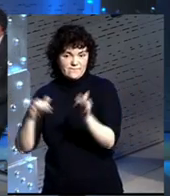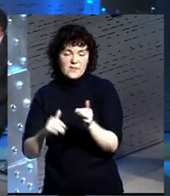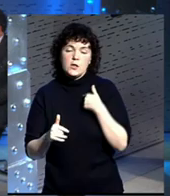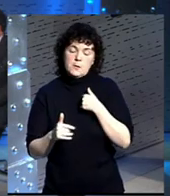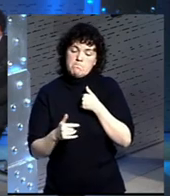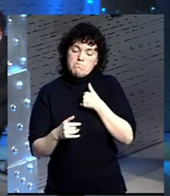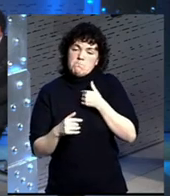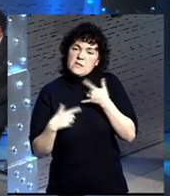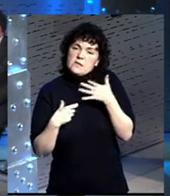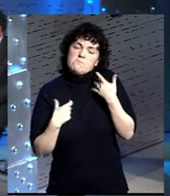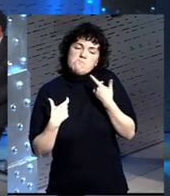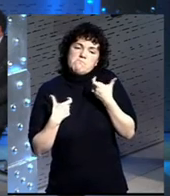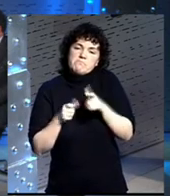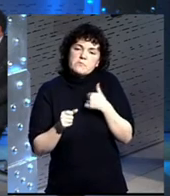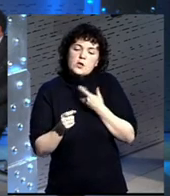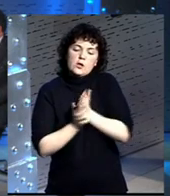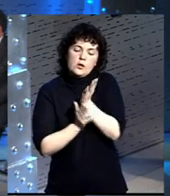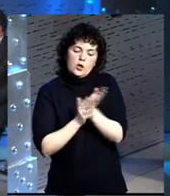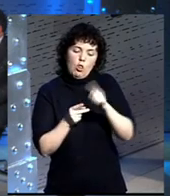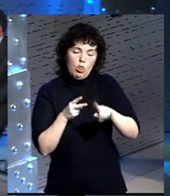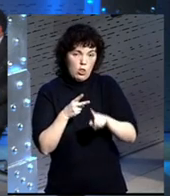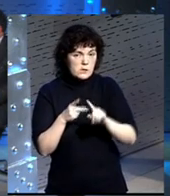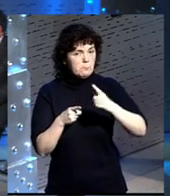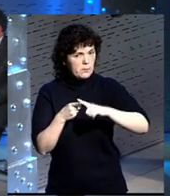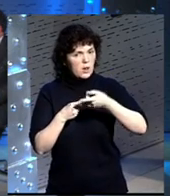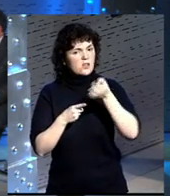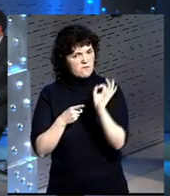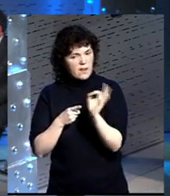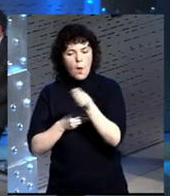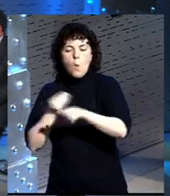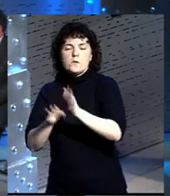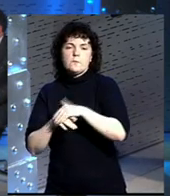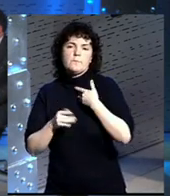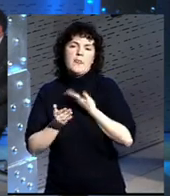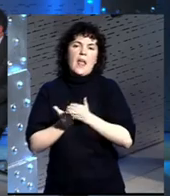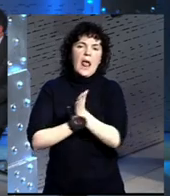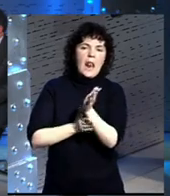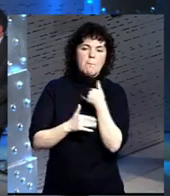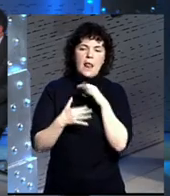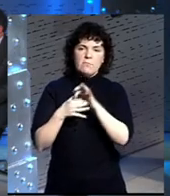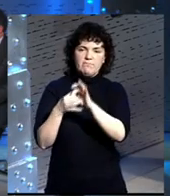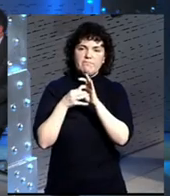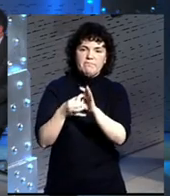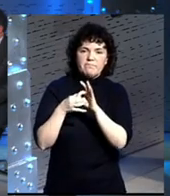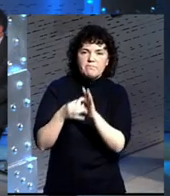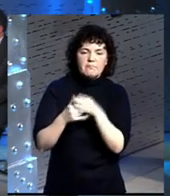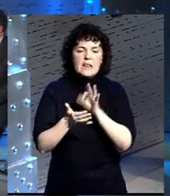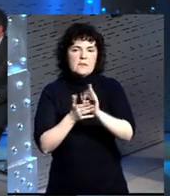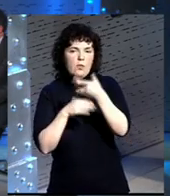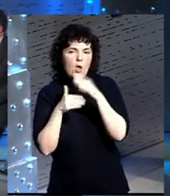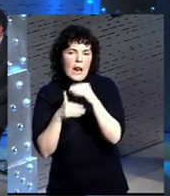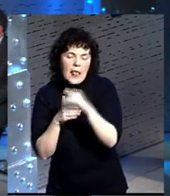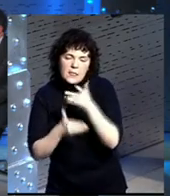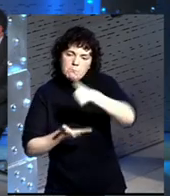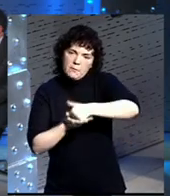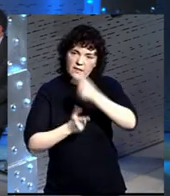o 3 cosas, diría yo. La primera, es cierto, nos usan como canal para interacción, para servicio al cliente, para pedirnos